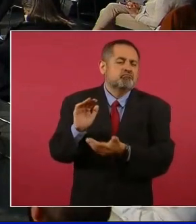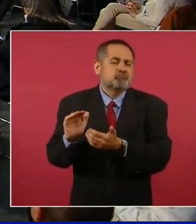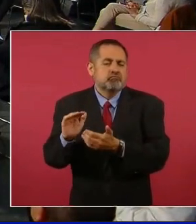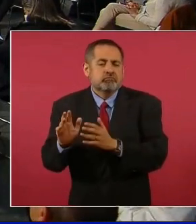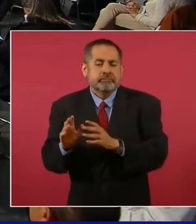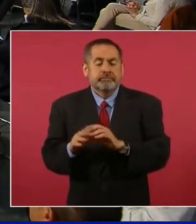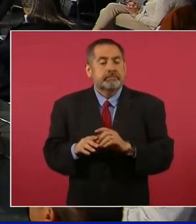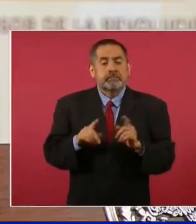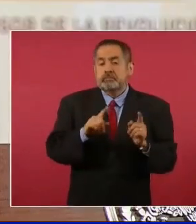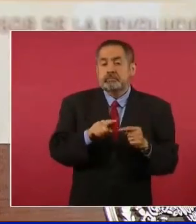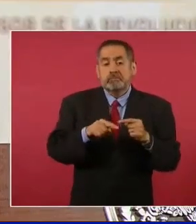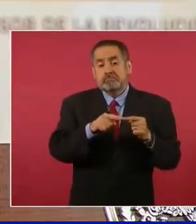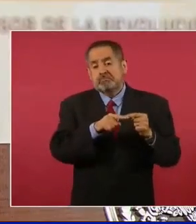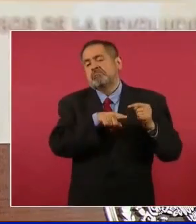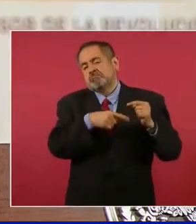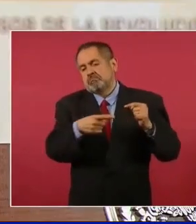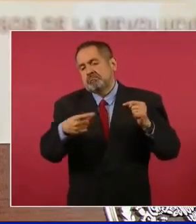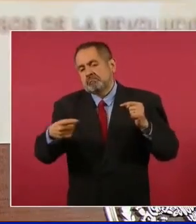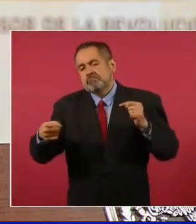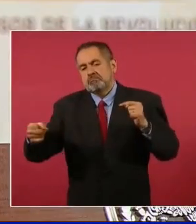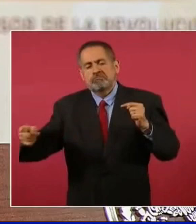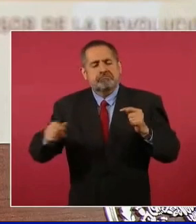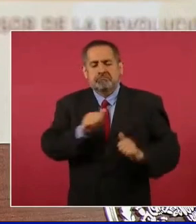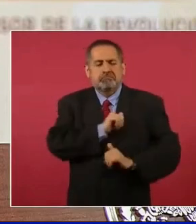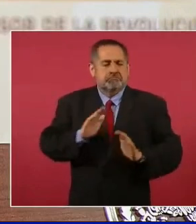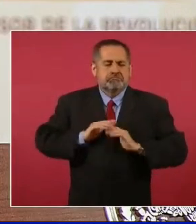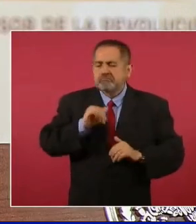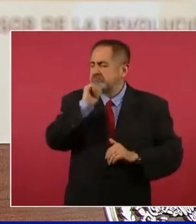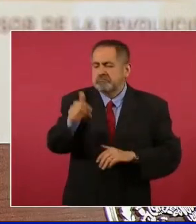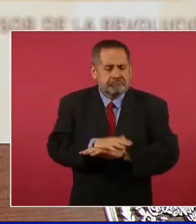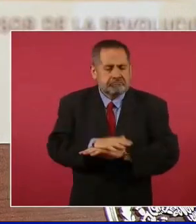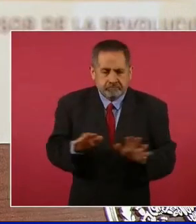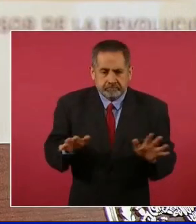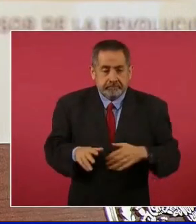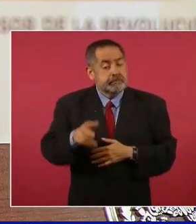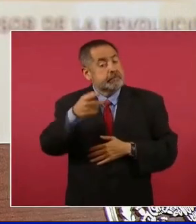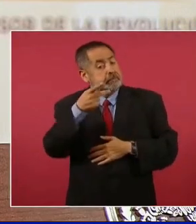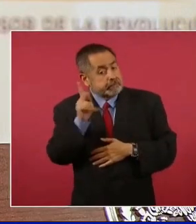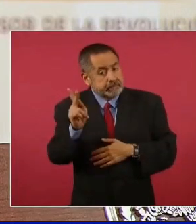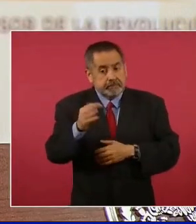Y a civiles. Pero nuestro ejército